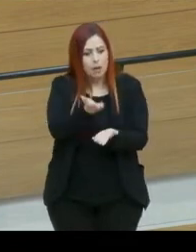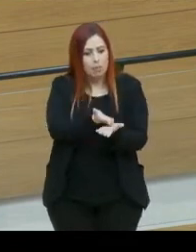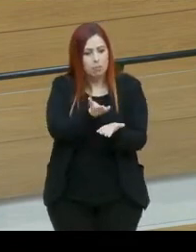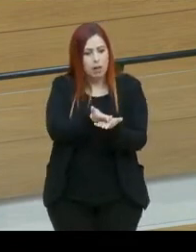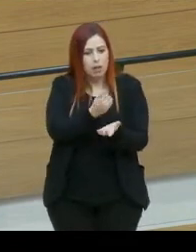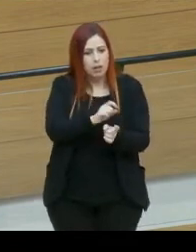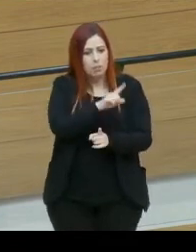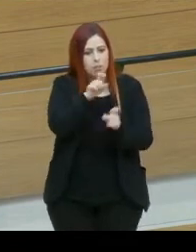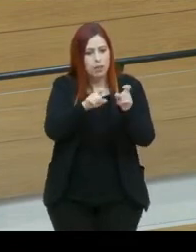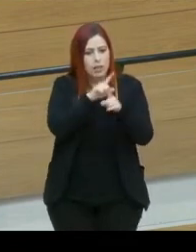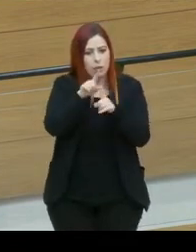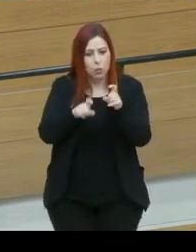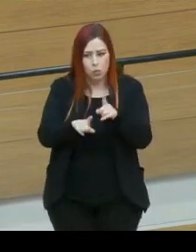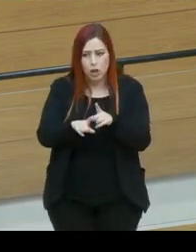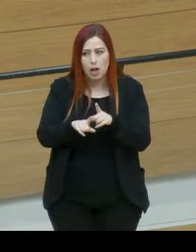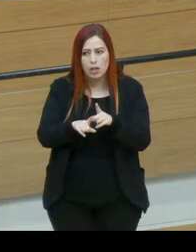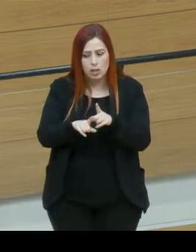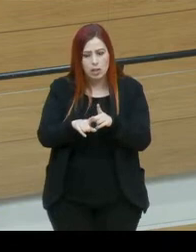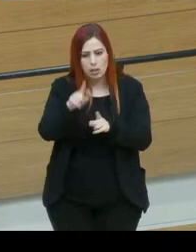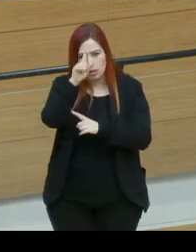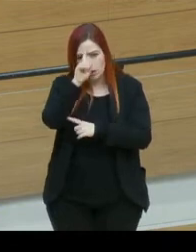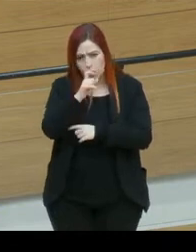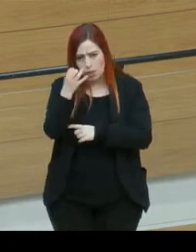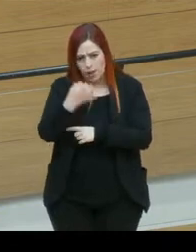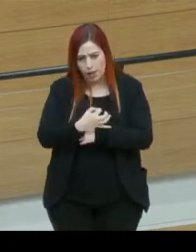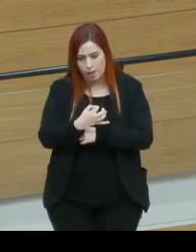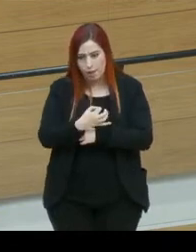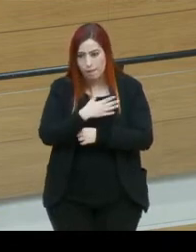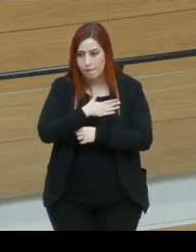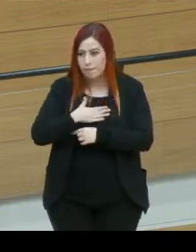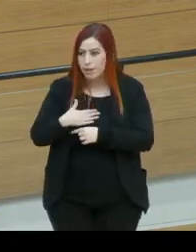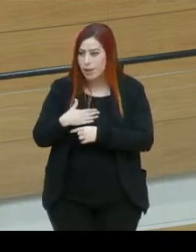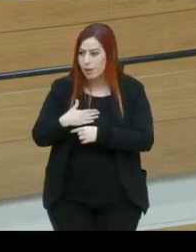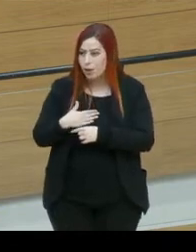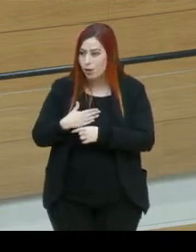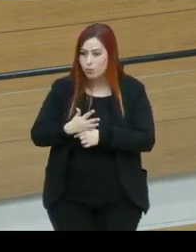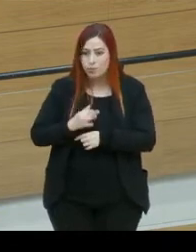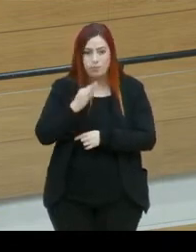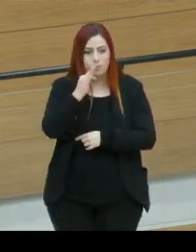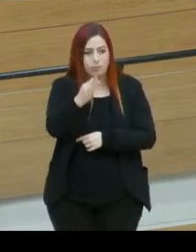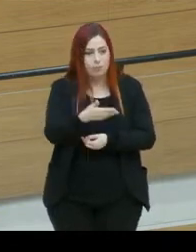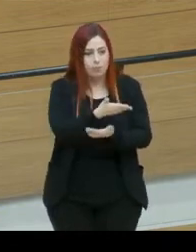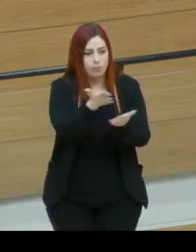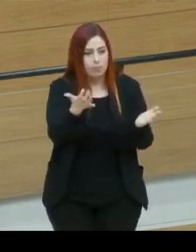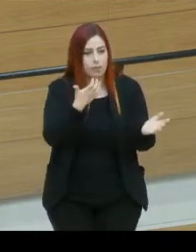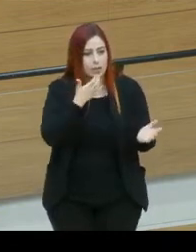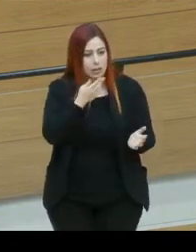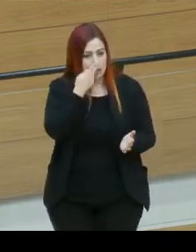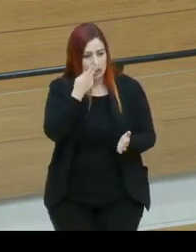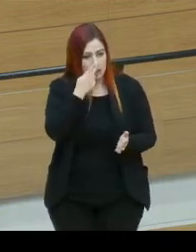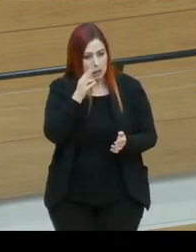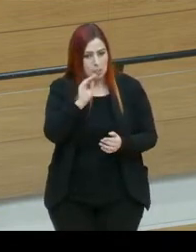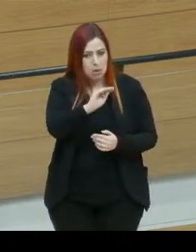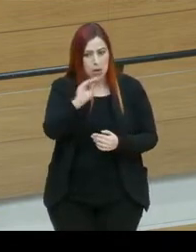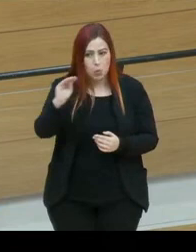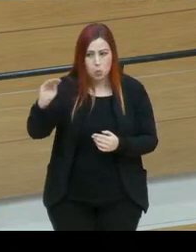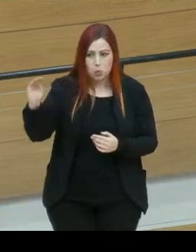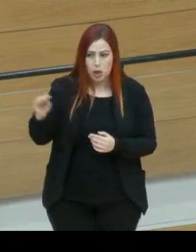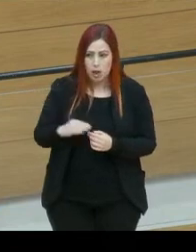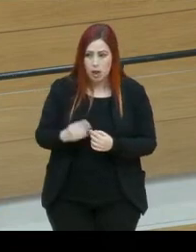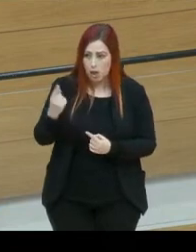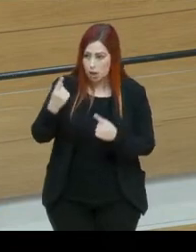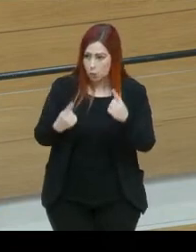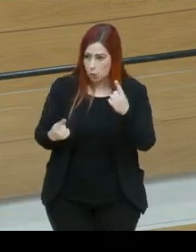preguntas que son para recordar. Me gustaría dar paso a la audiencia por si alguien estuviera interesado en realizar alguna pregunta. ¿Hay